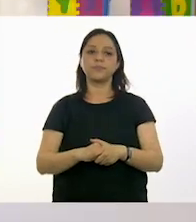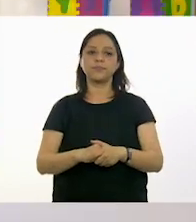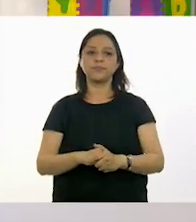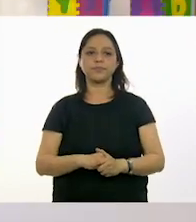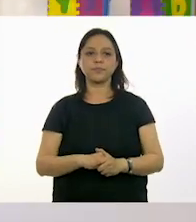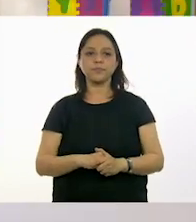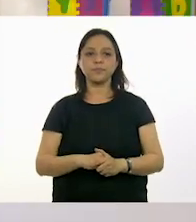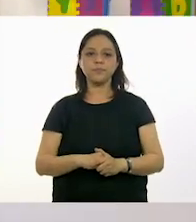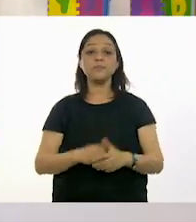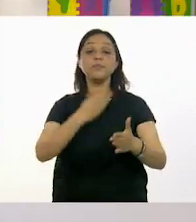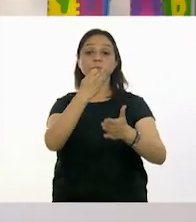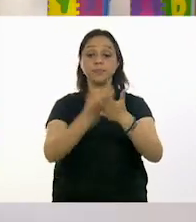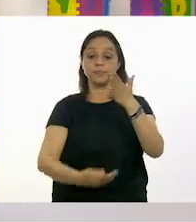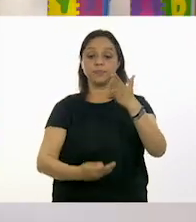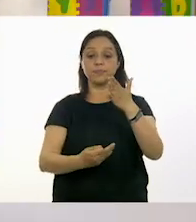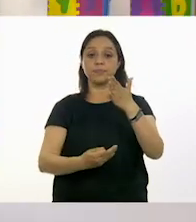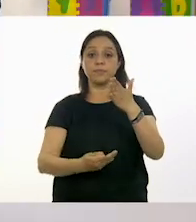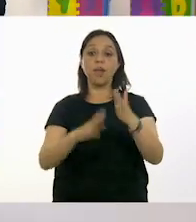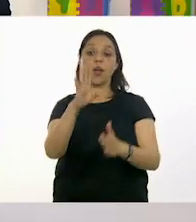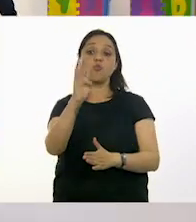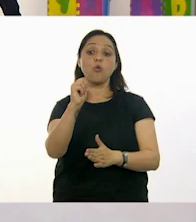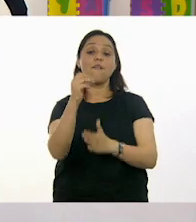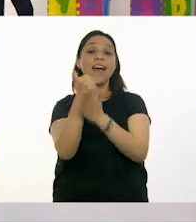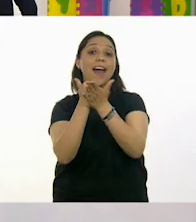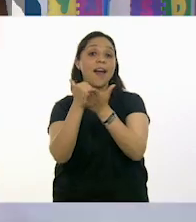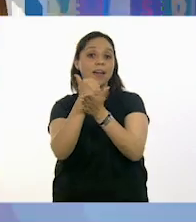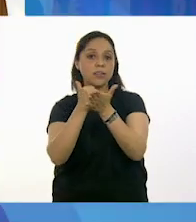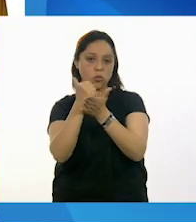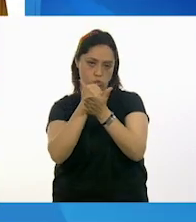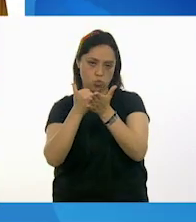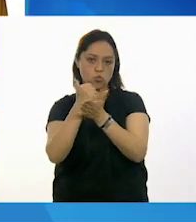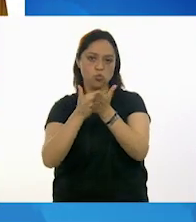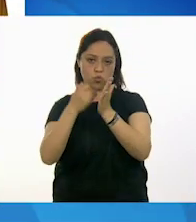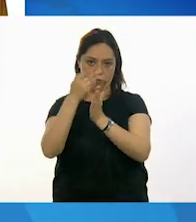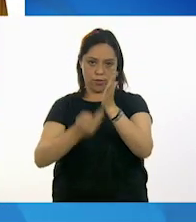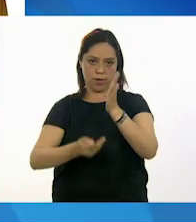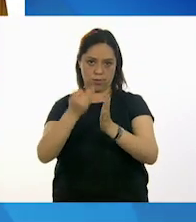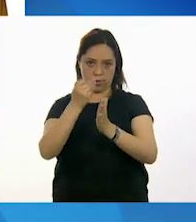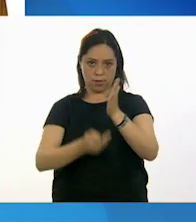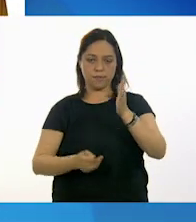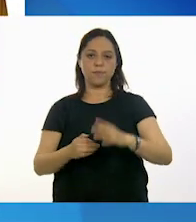Vamos con el 9 en el árbol azul. 9. Árbol azul.